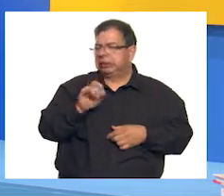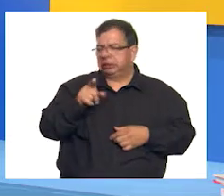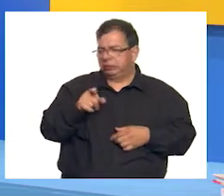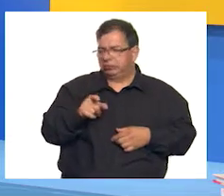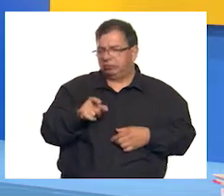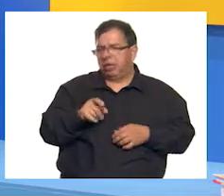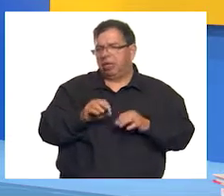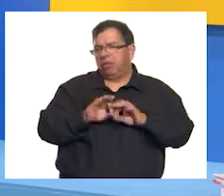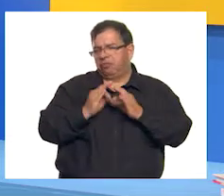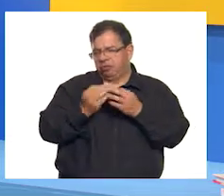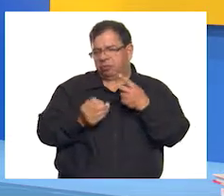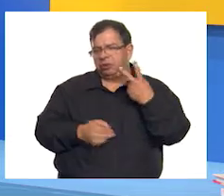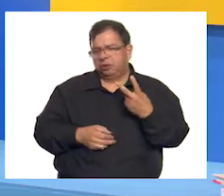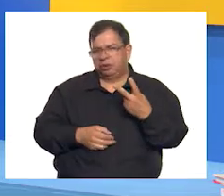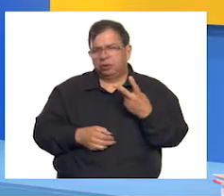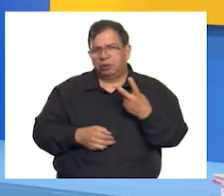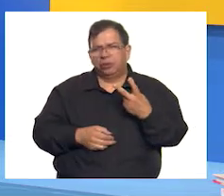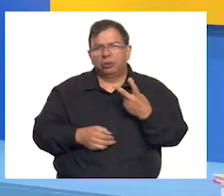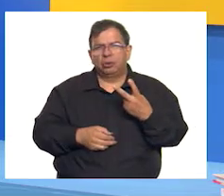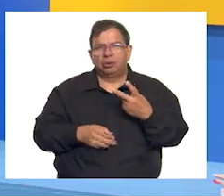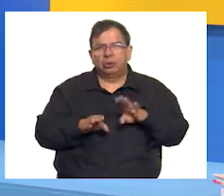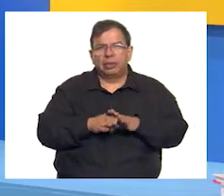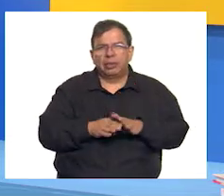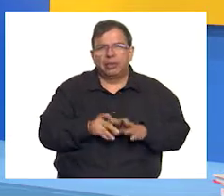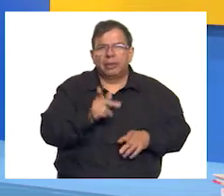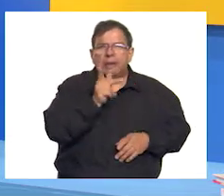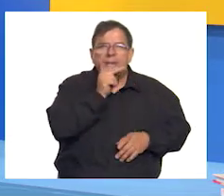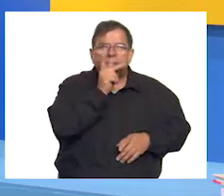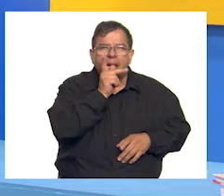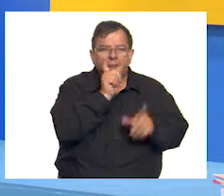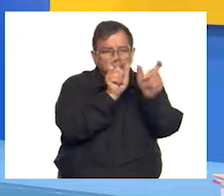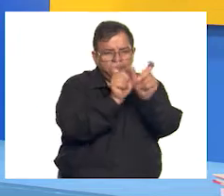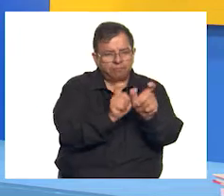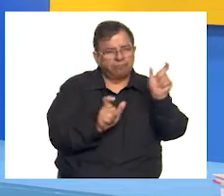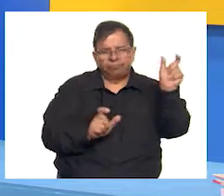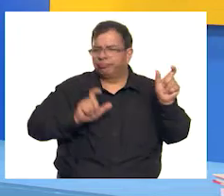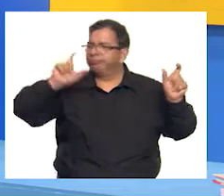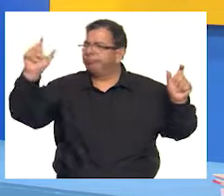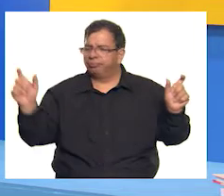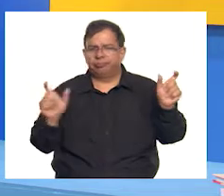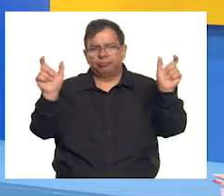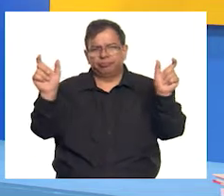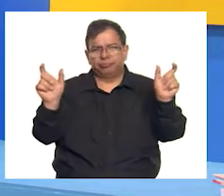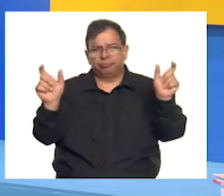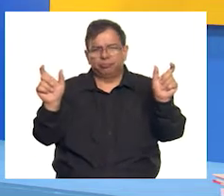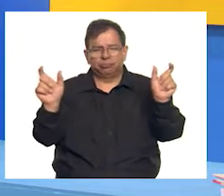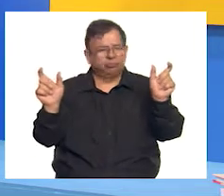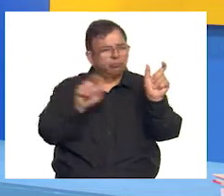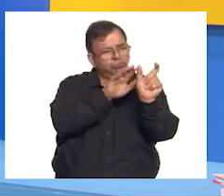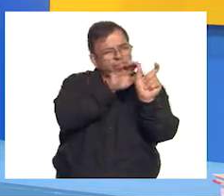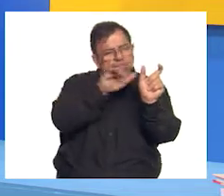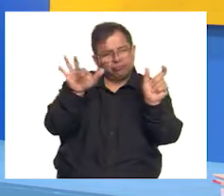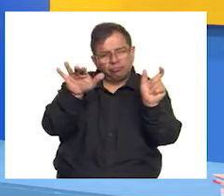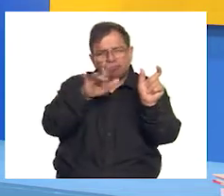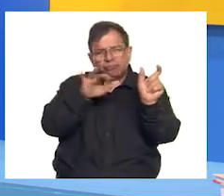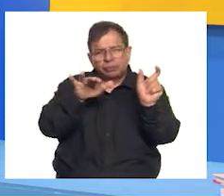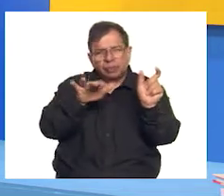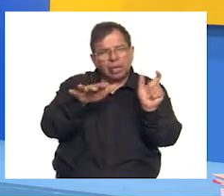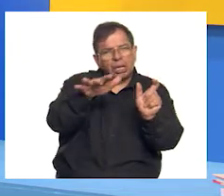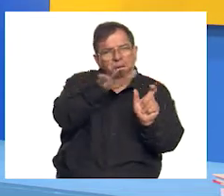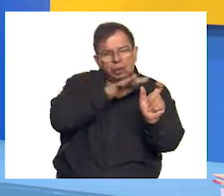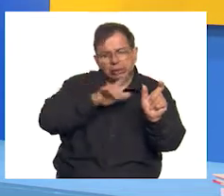de 2 formas. La primera es buscar los términos por separado en el diccionario y, considerando el contexto en que se